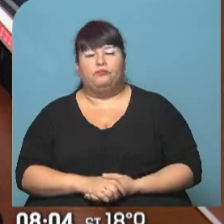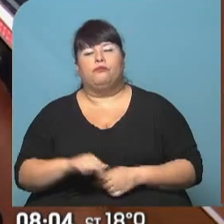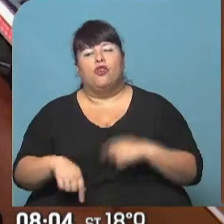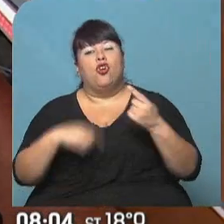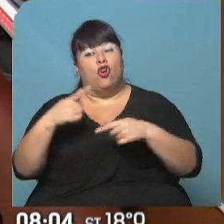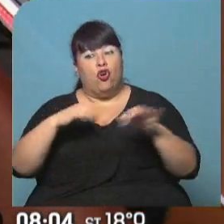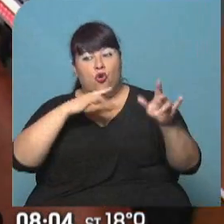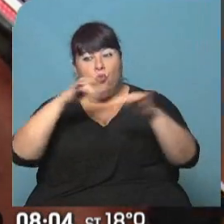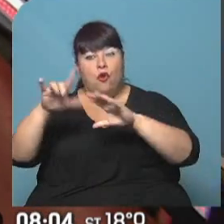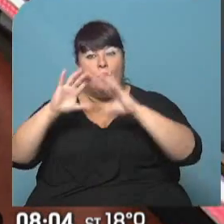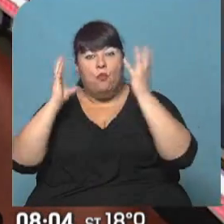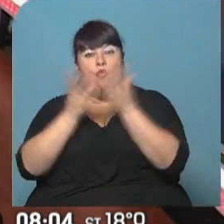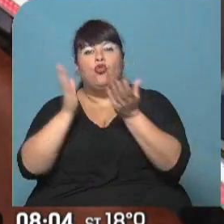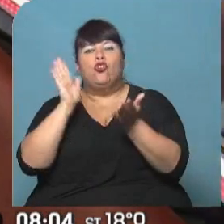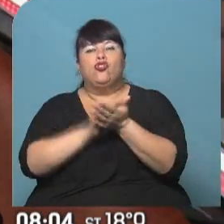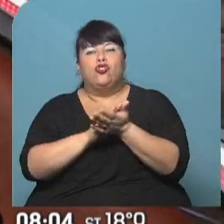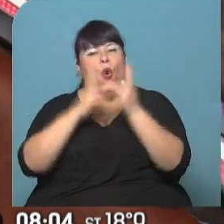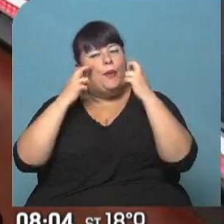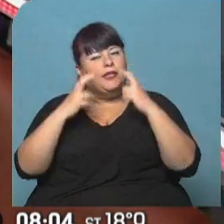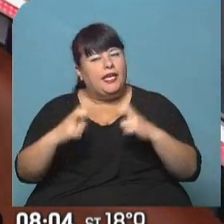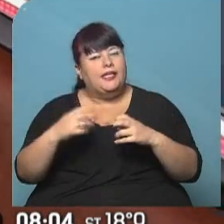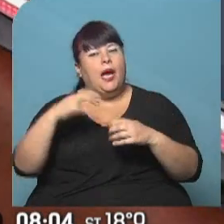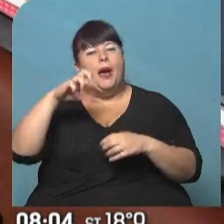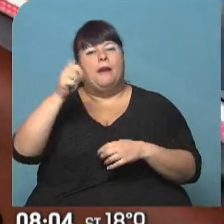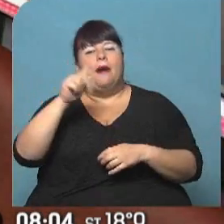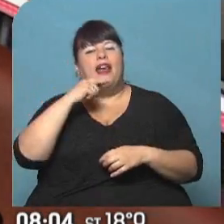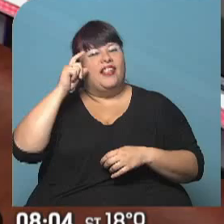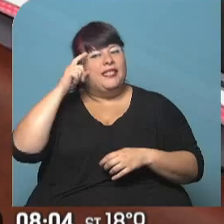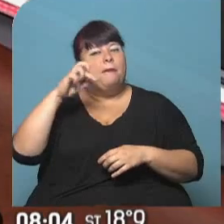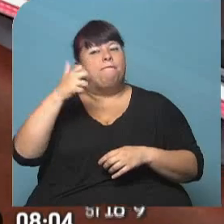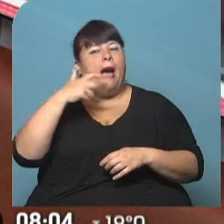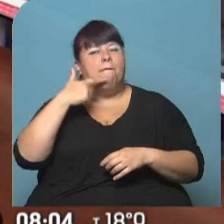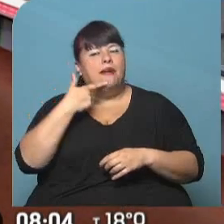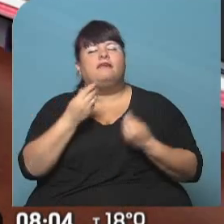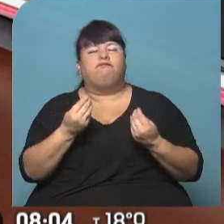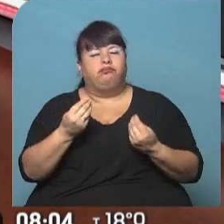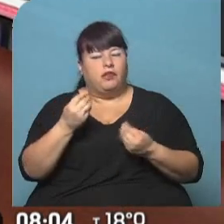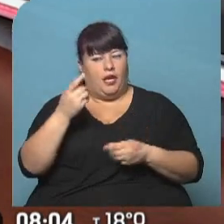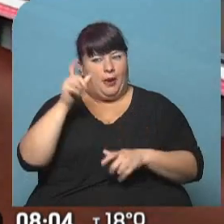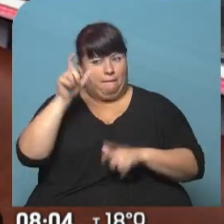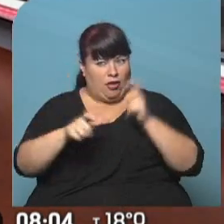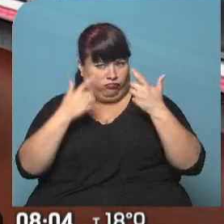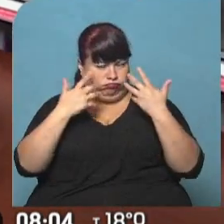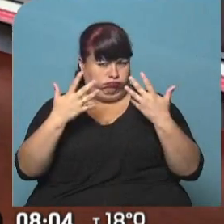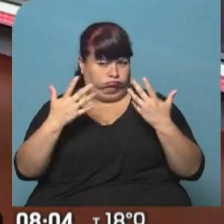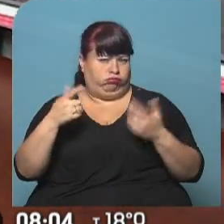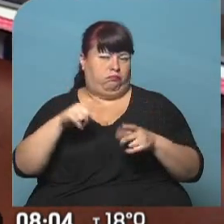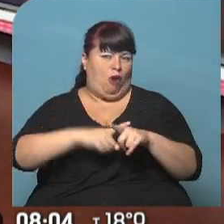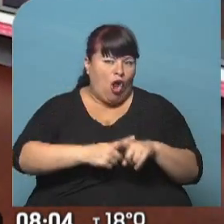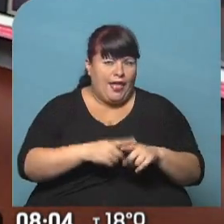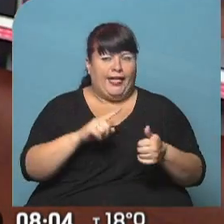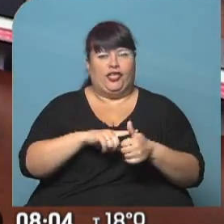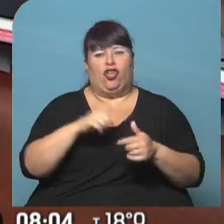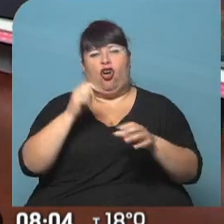Bueno, sigue la repercusión mundial por la investigación Paradise Papers, que involucra a figuras del ámbito